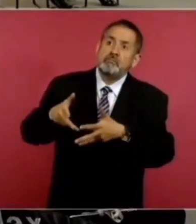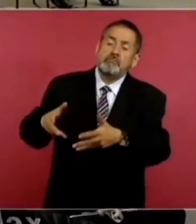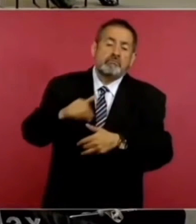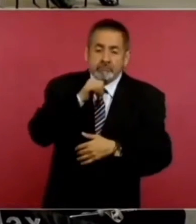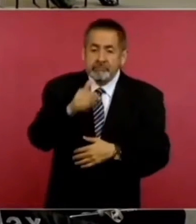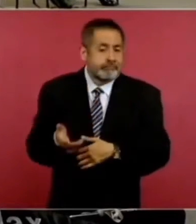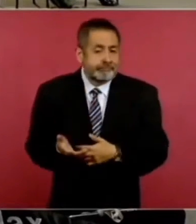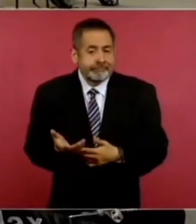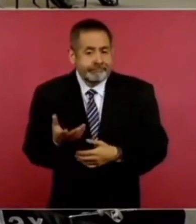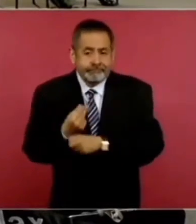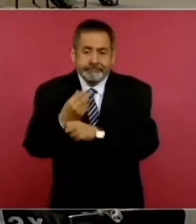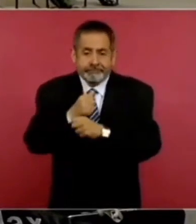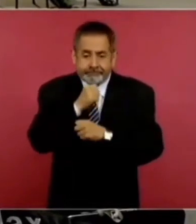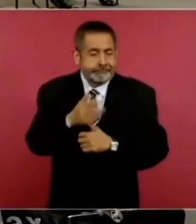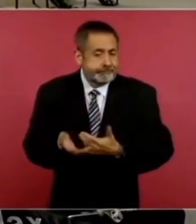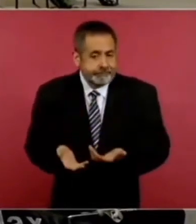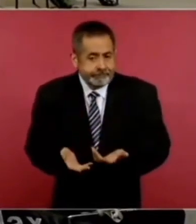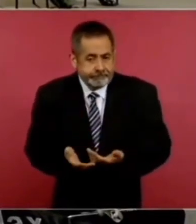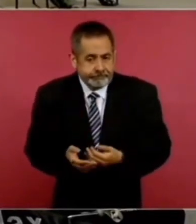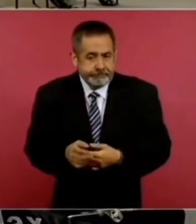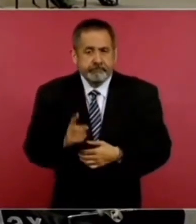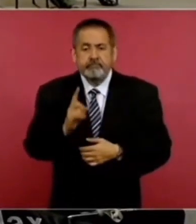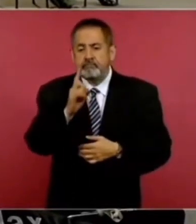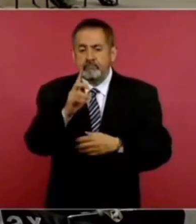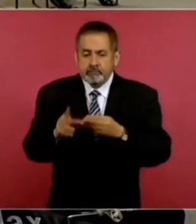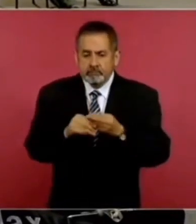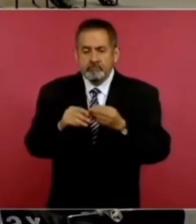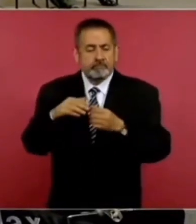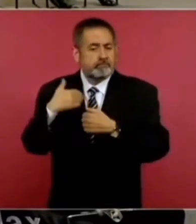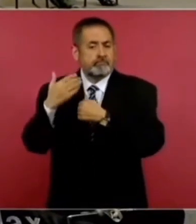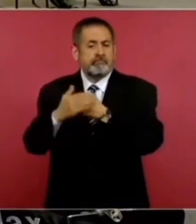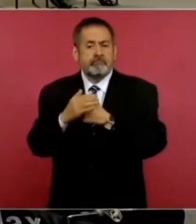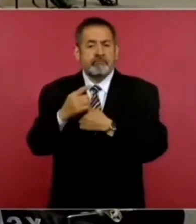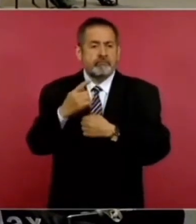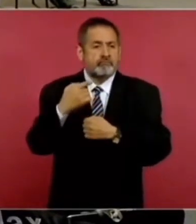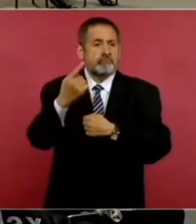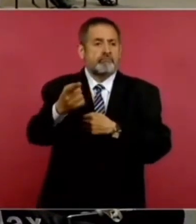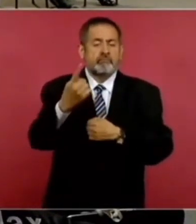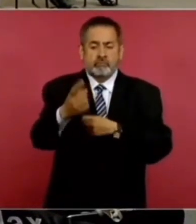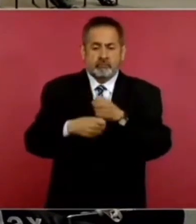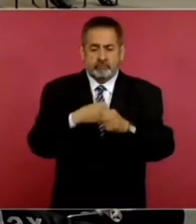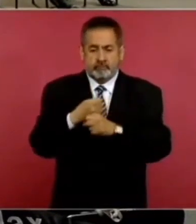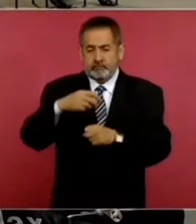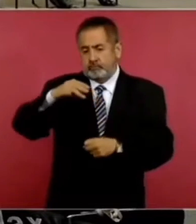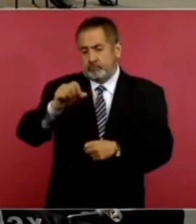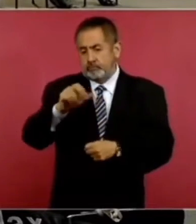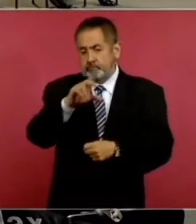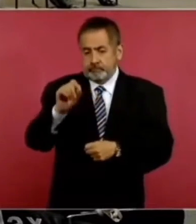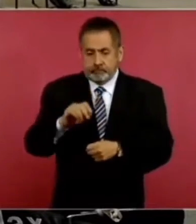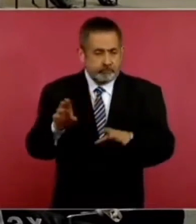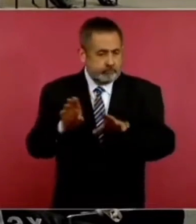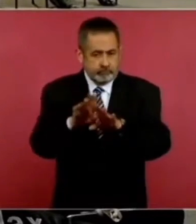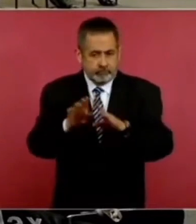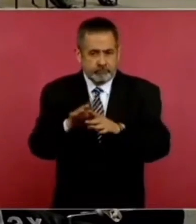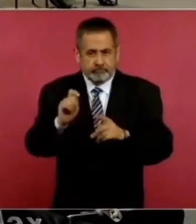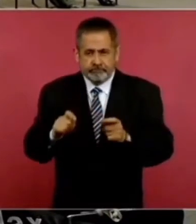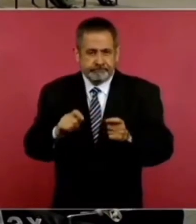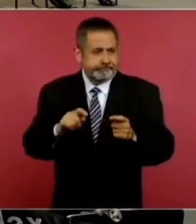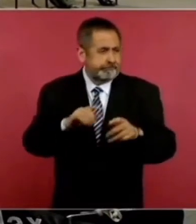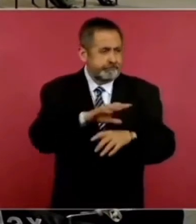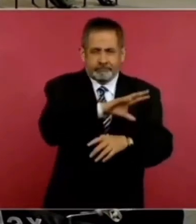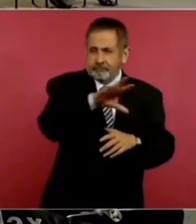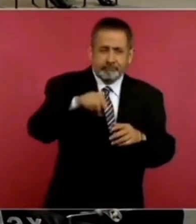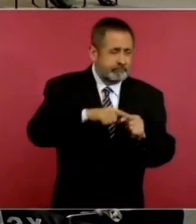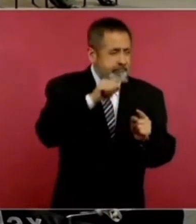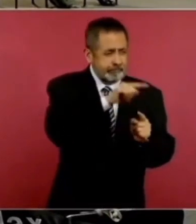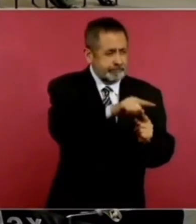elemento adicional de a dónde queremos llegar en marzo del próximo año es a la transferencia de estas unidades, es